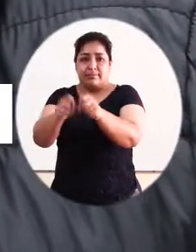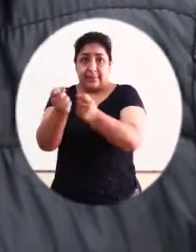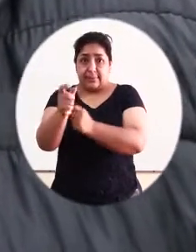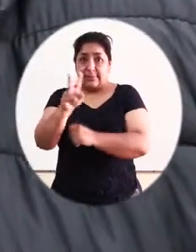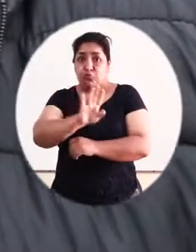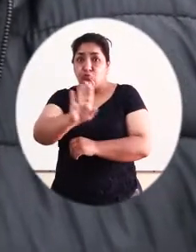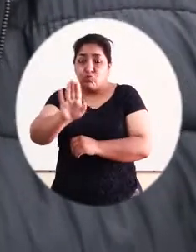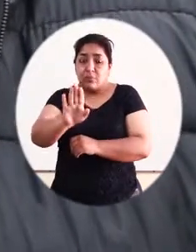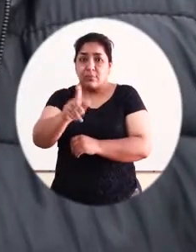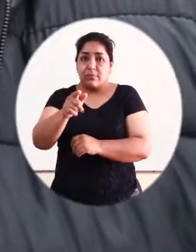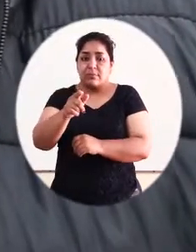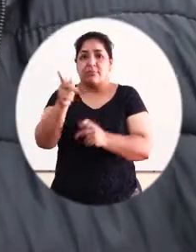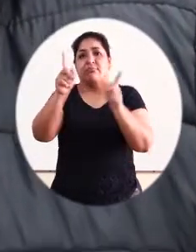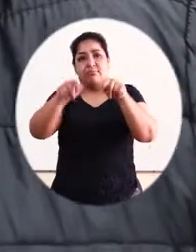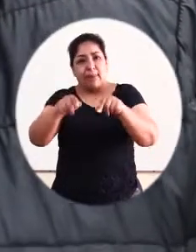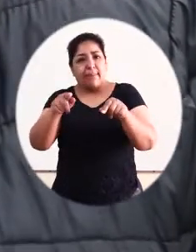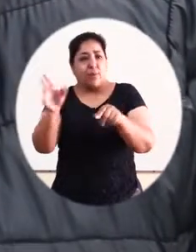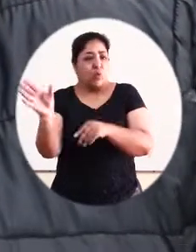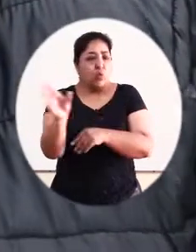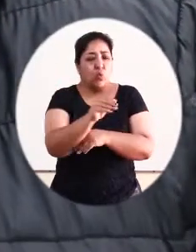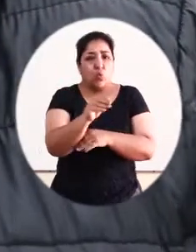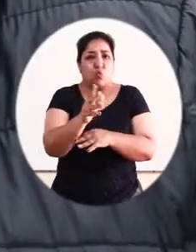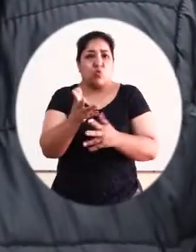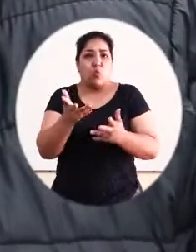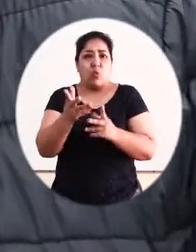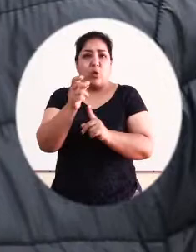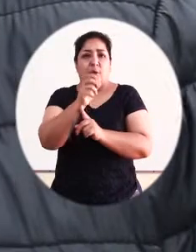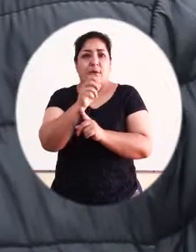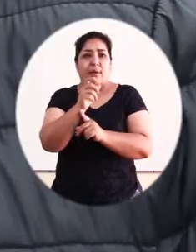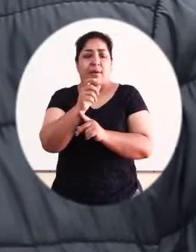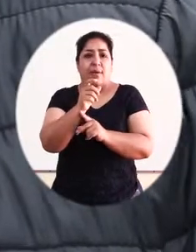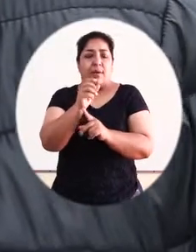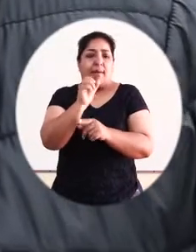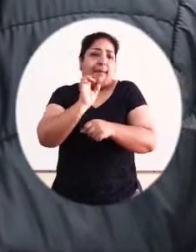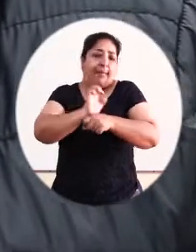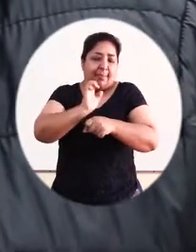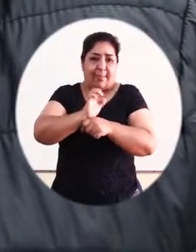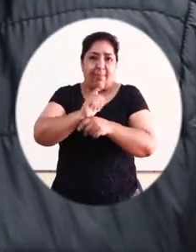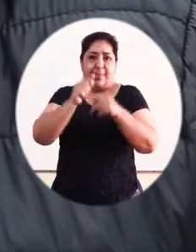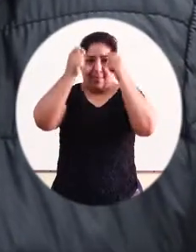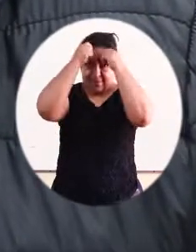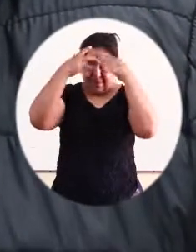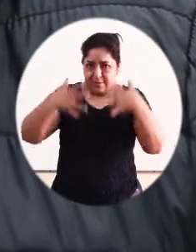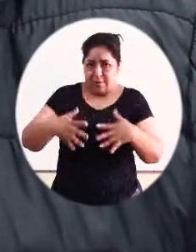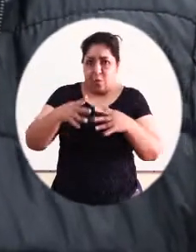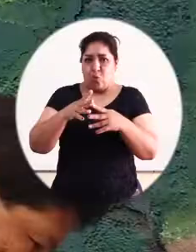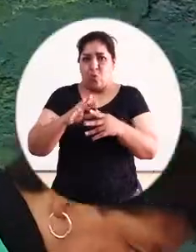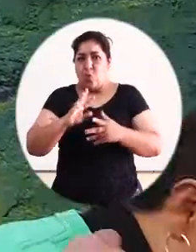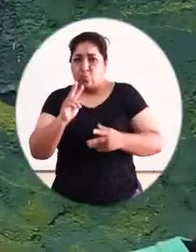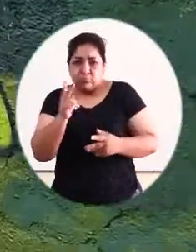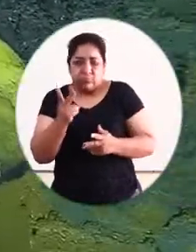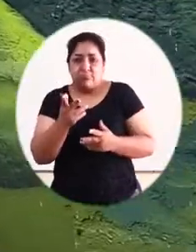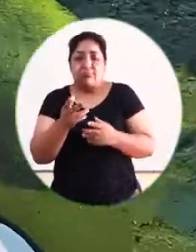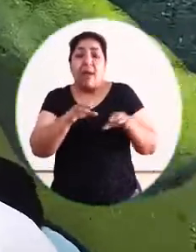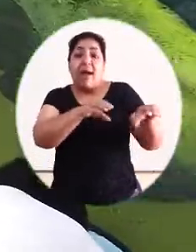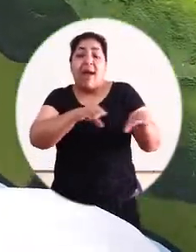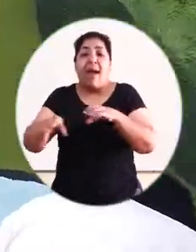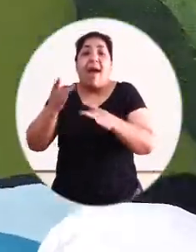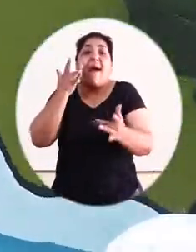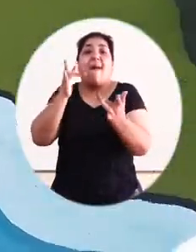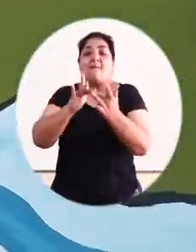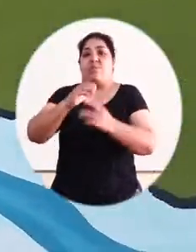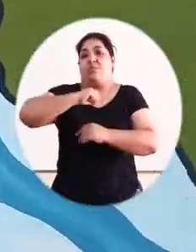obviamente también a toda la gente que desde las sociedades del estado desarrolla una acción